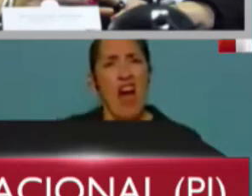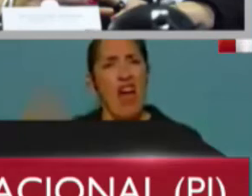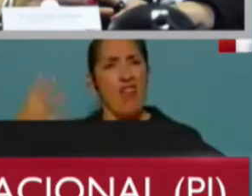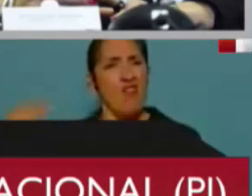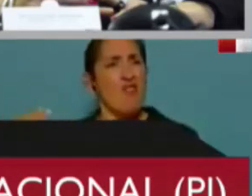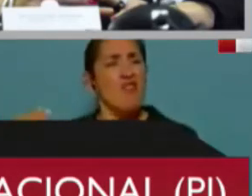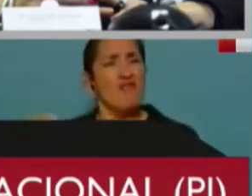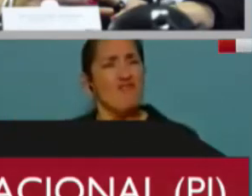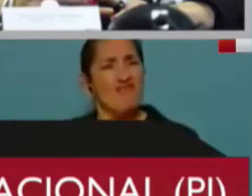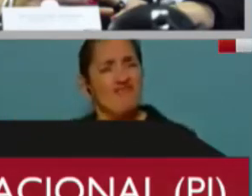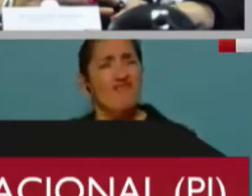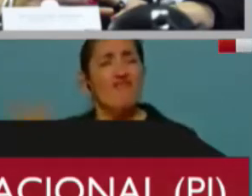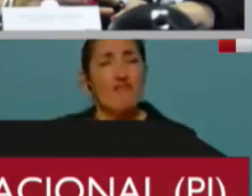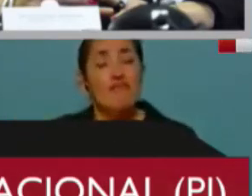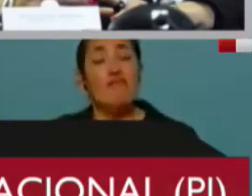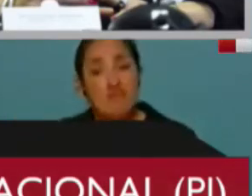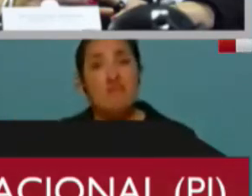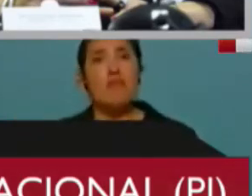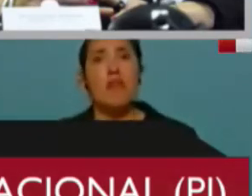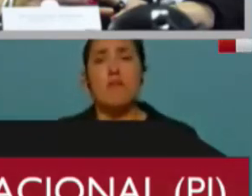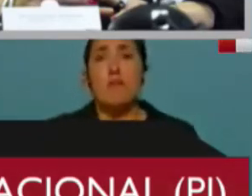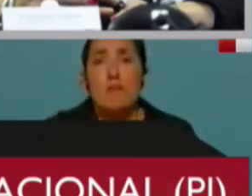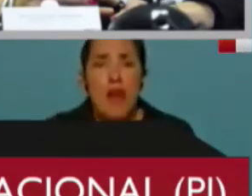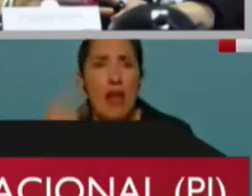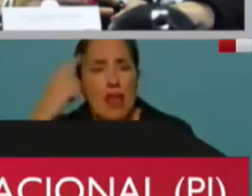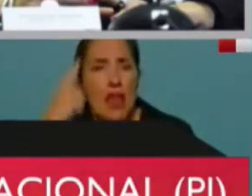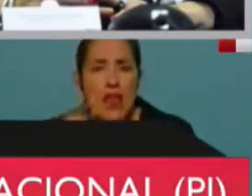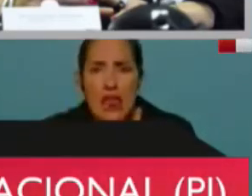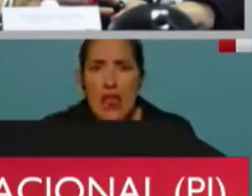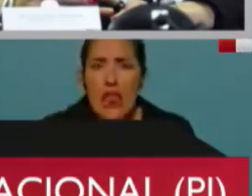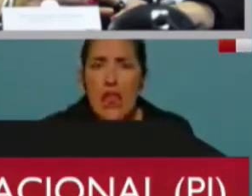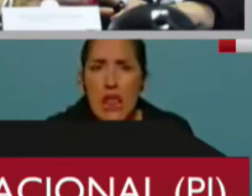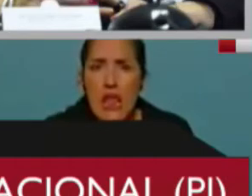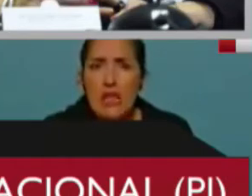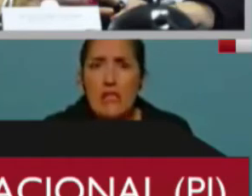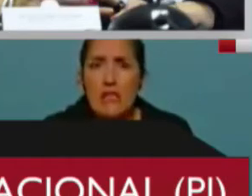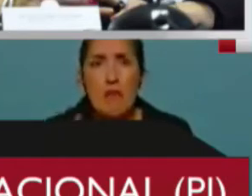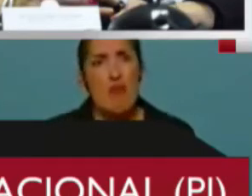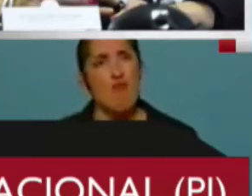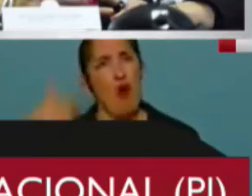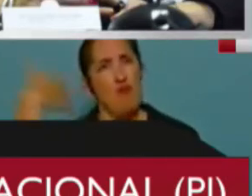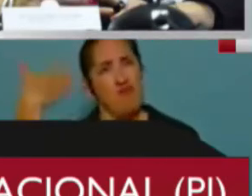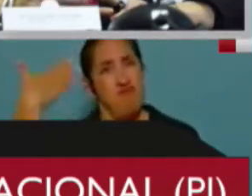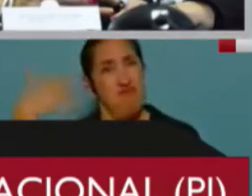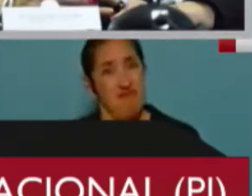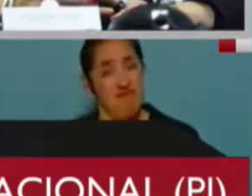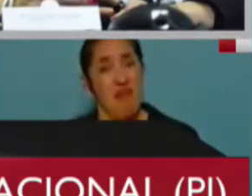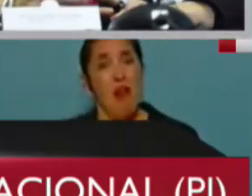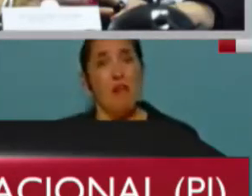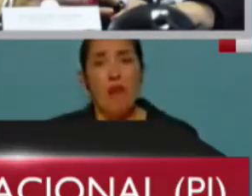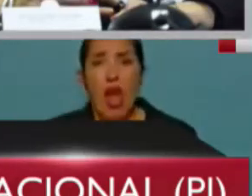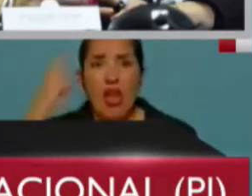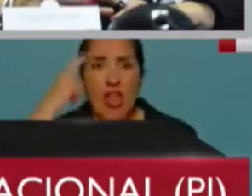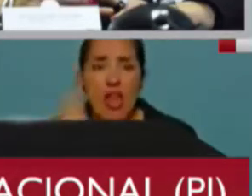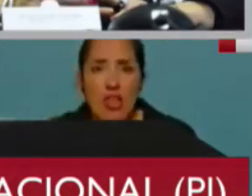El presidente reconoció errores, pidió la renuncia al ministro de Salud, y me parece que con eso es absolutamente suficiente. Y